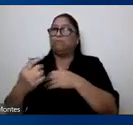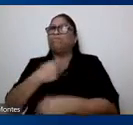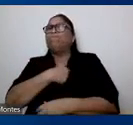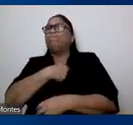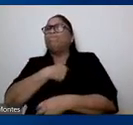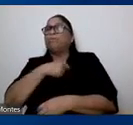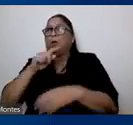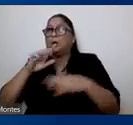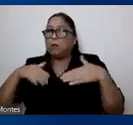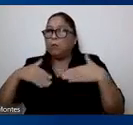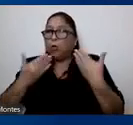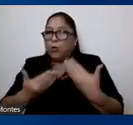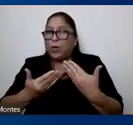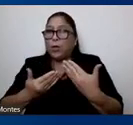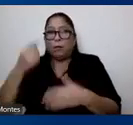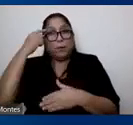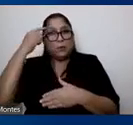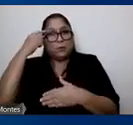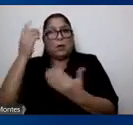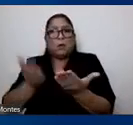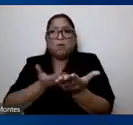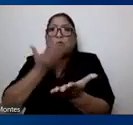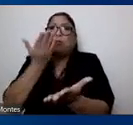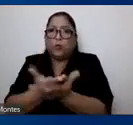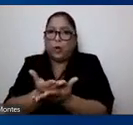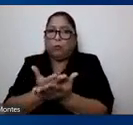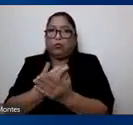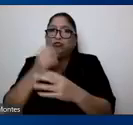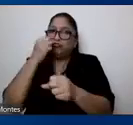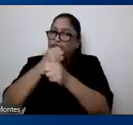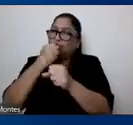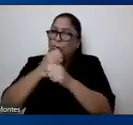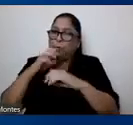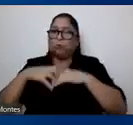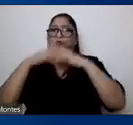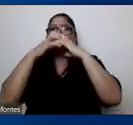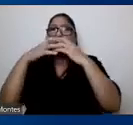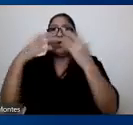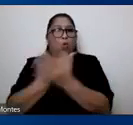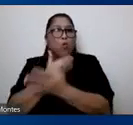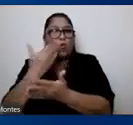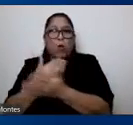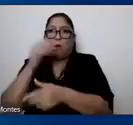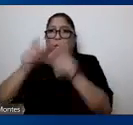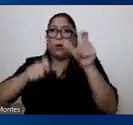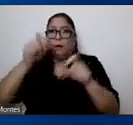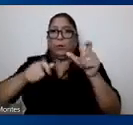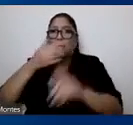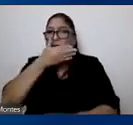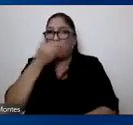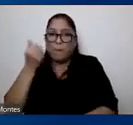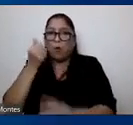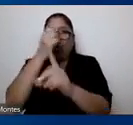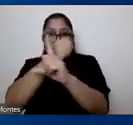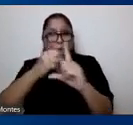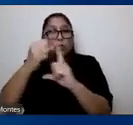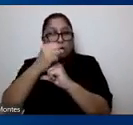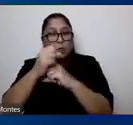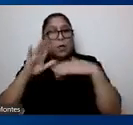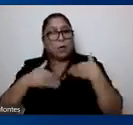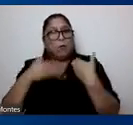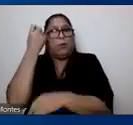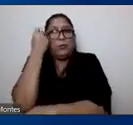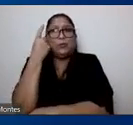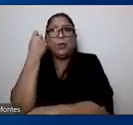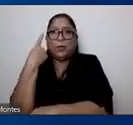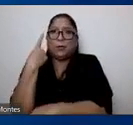de que propongamos una construcción ciudadana nueva, mejor, en la cual pues podamos entendernos